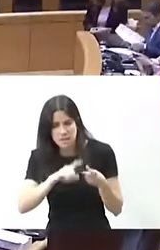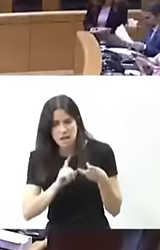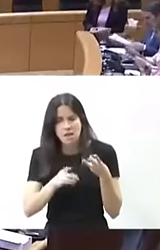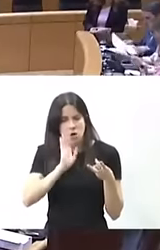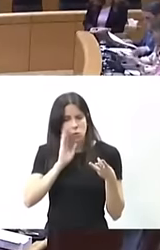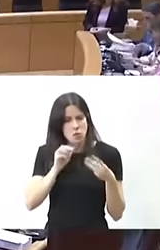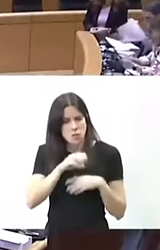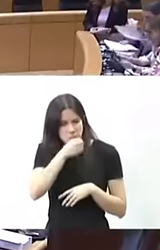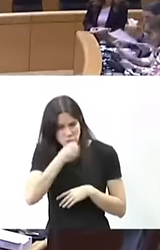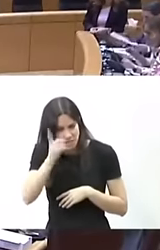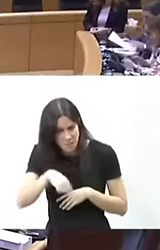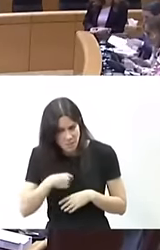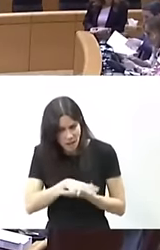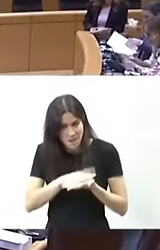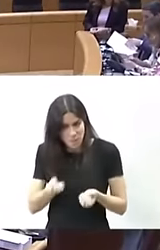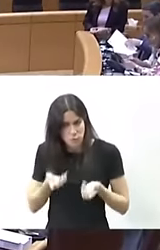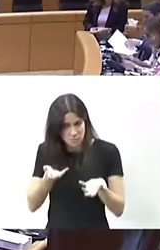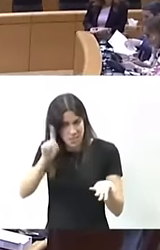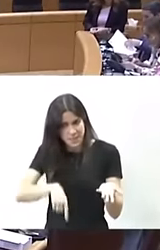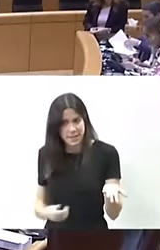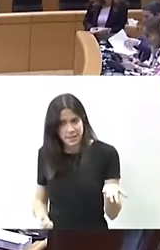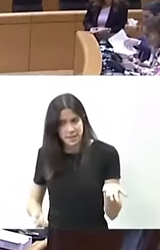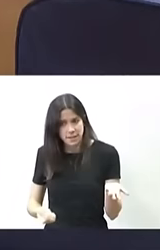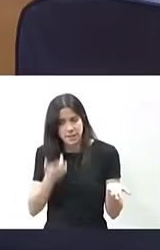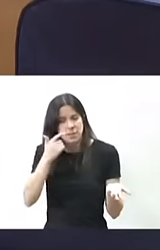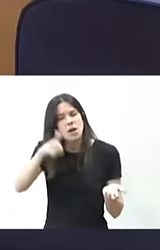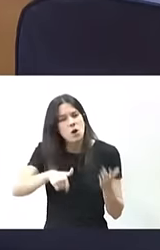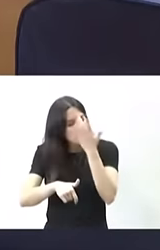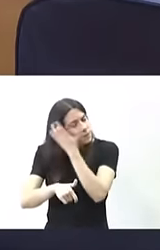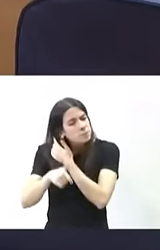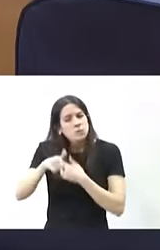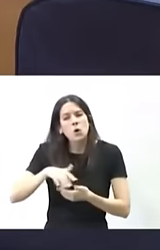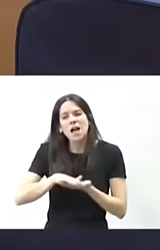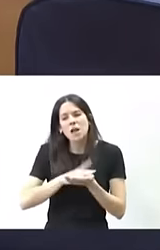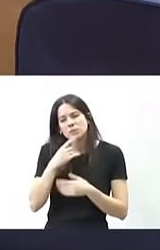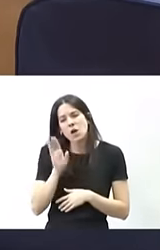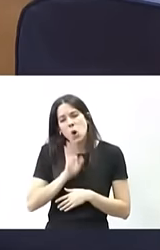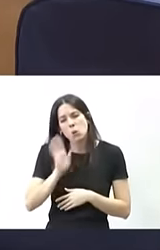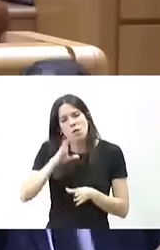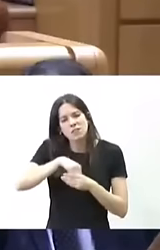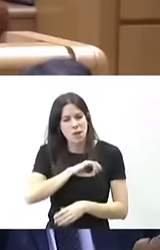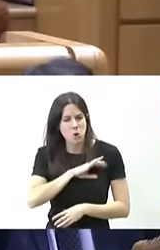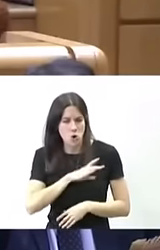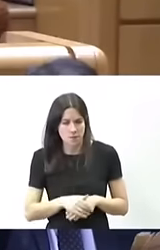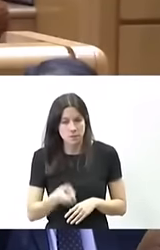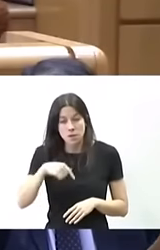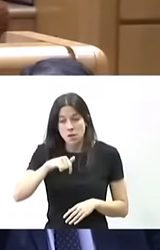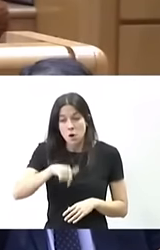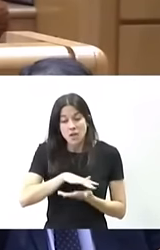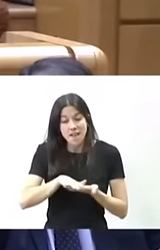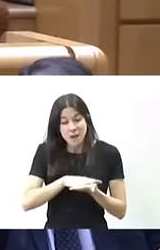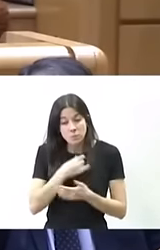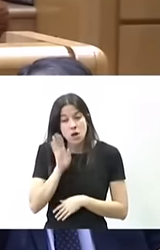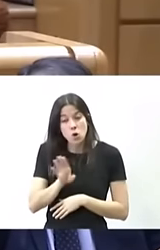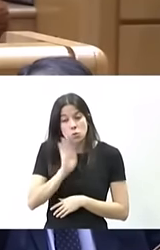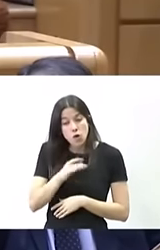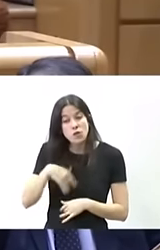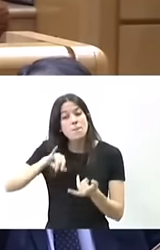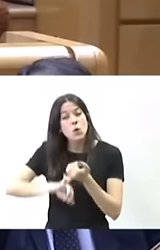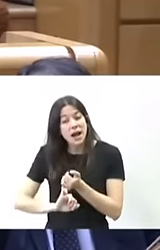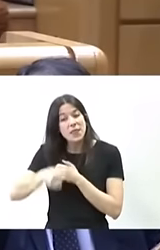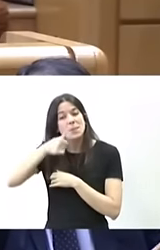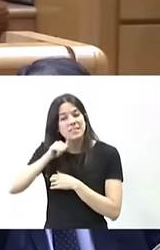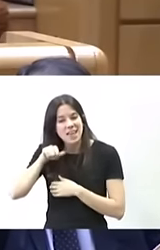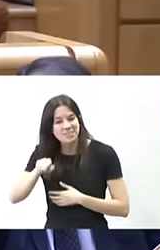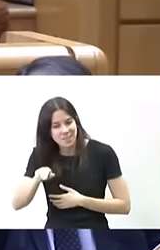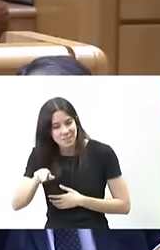Socialista, quiere que se la saque. Pero mire, estamos hoy hablando de la corrupción de la Moncloa. Estamos hoy hablando de la corrupción de la mujer del presidente del